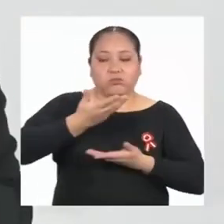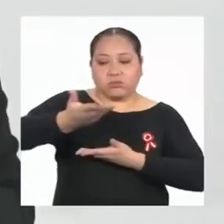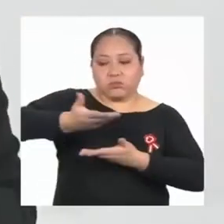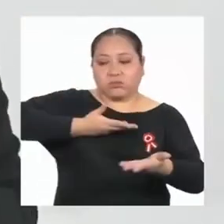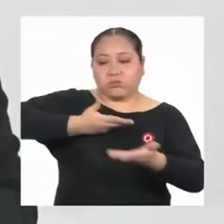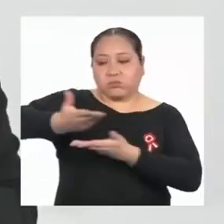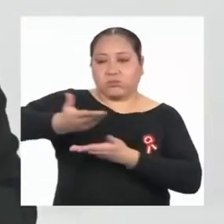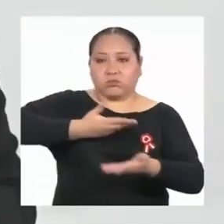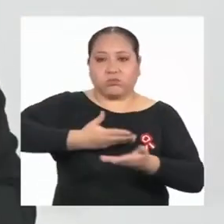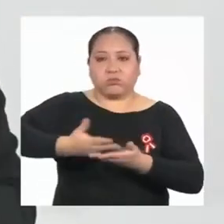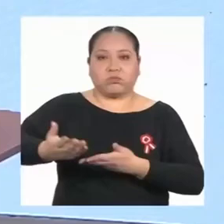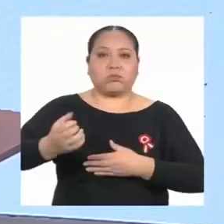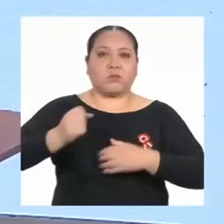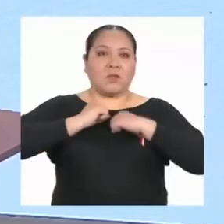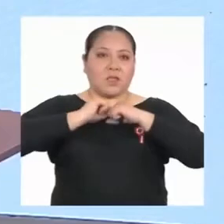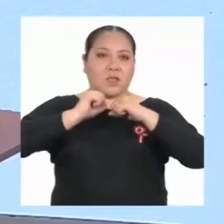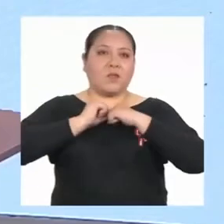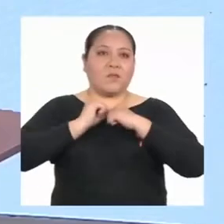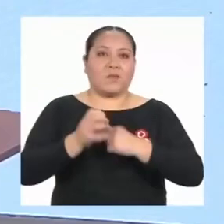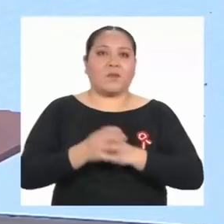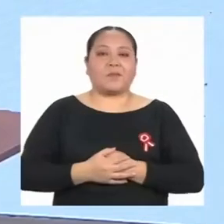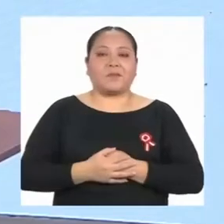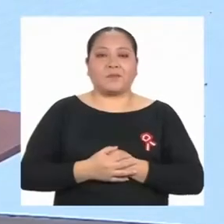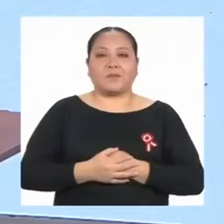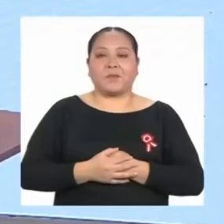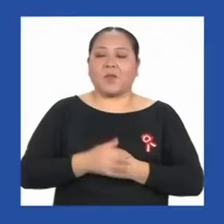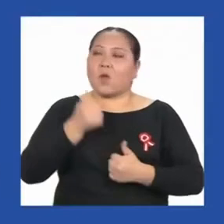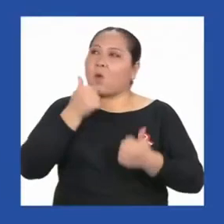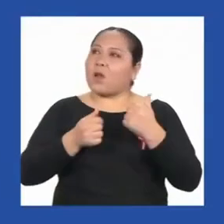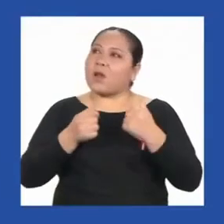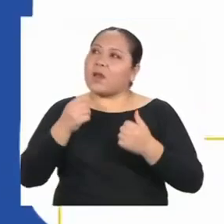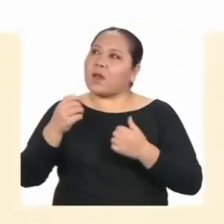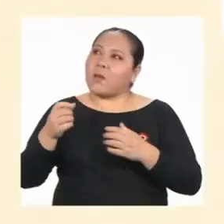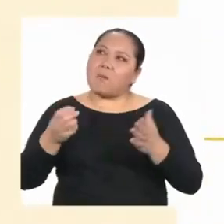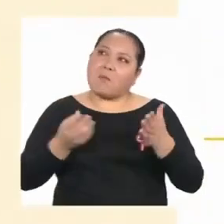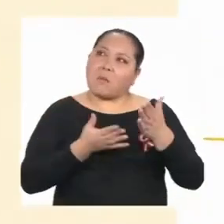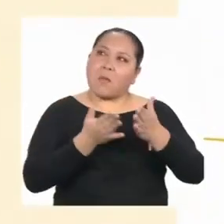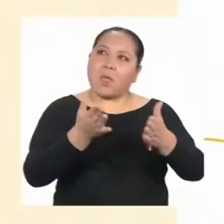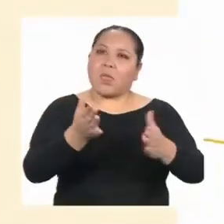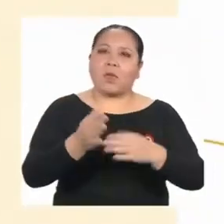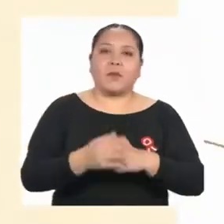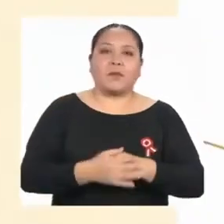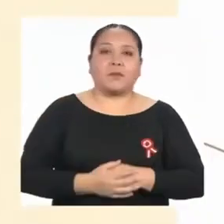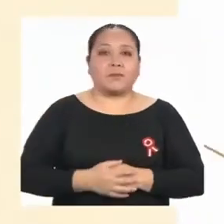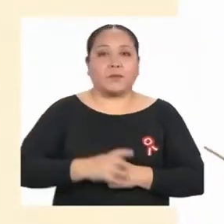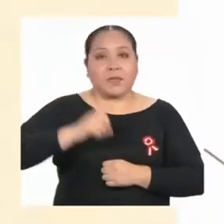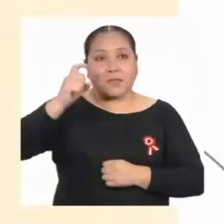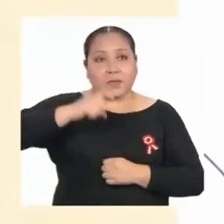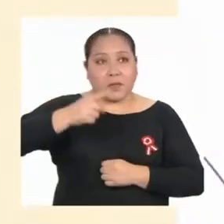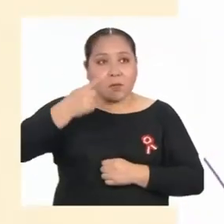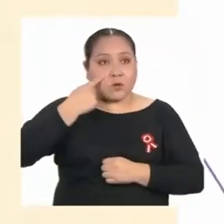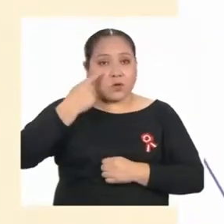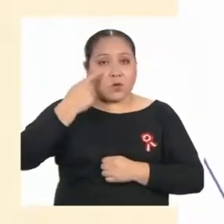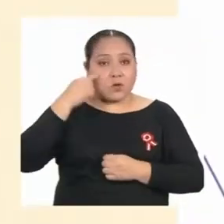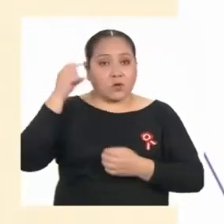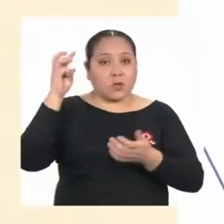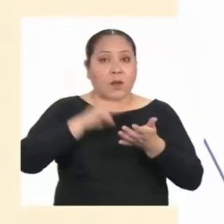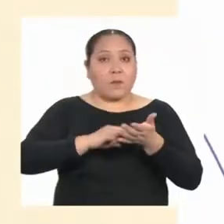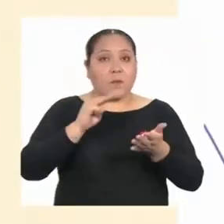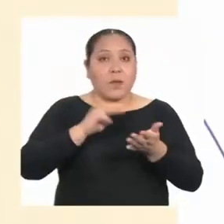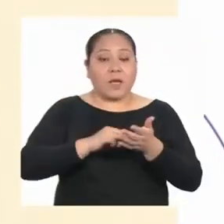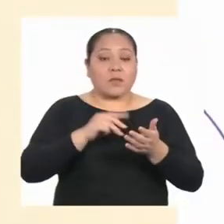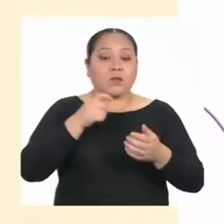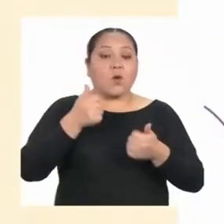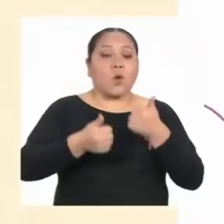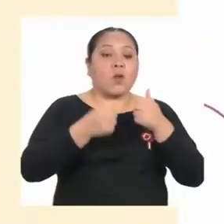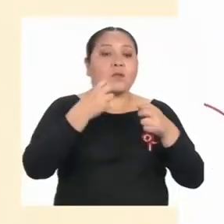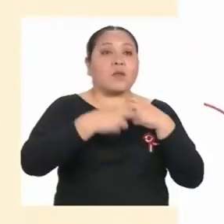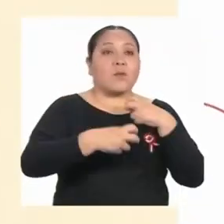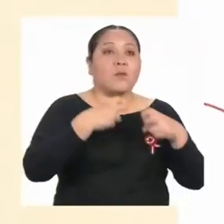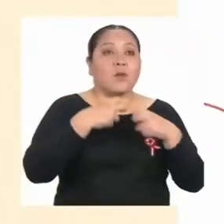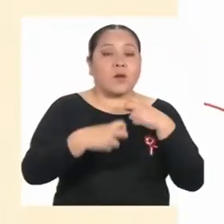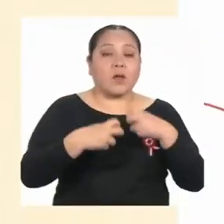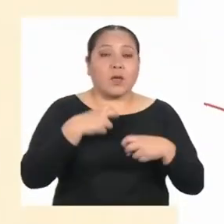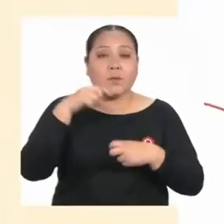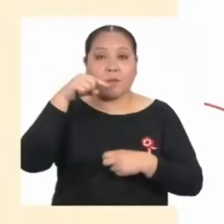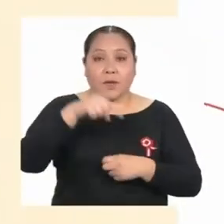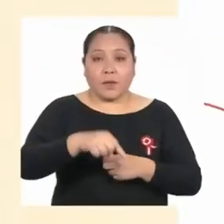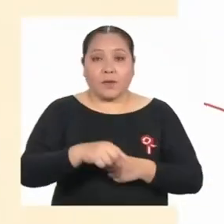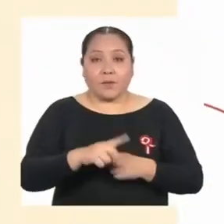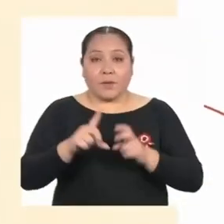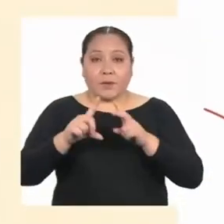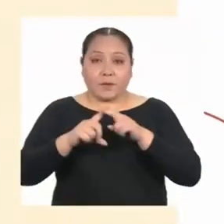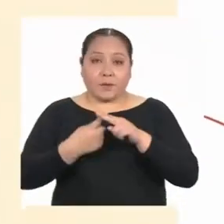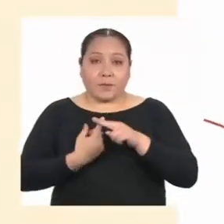convivencia deportiva. ¿Y cuál será la ruta, profesora? Ya que debemos conocer más sobre la problemática,